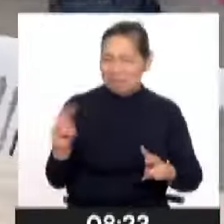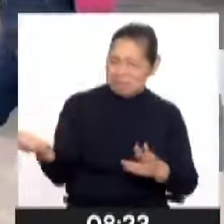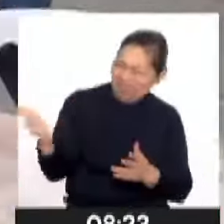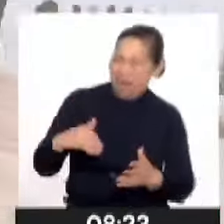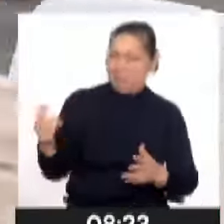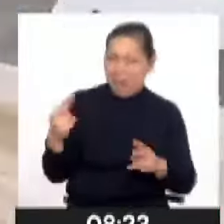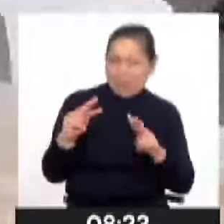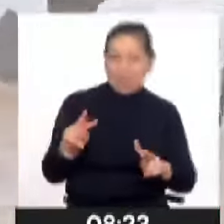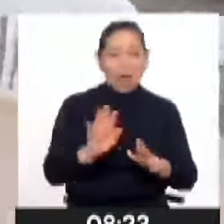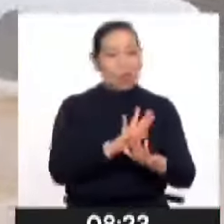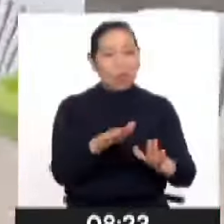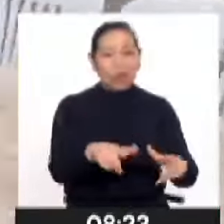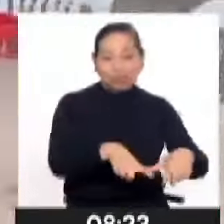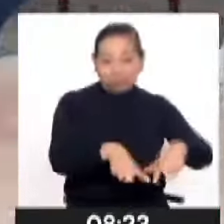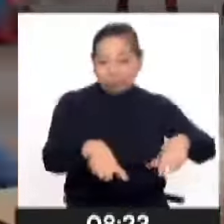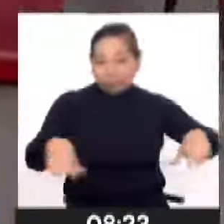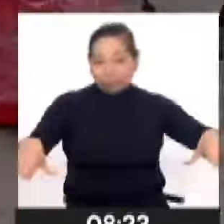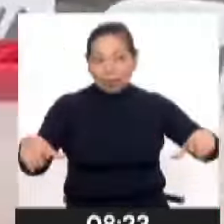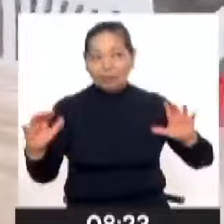más.